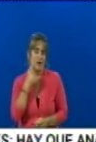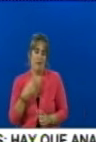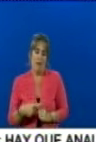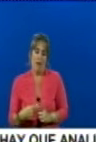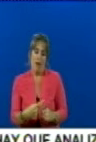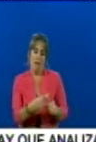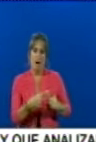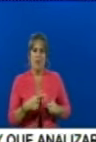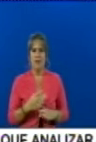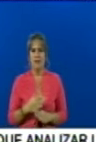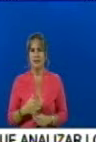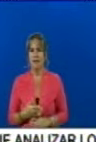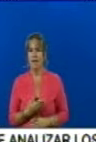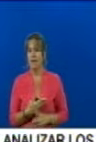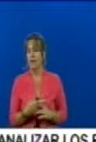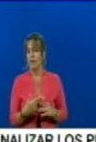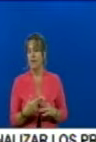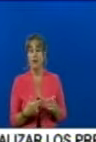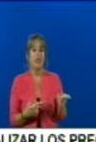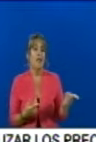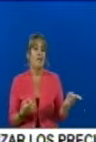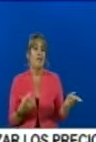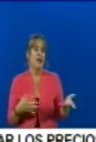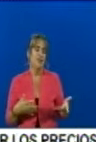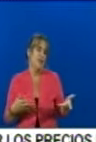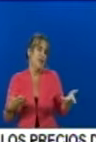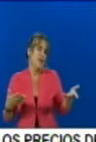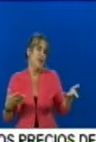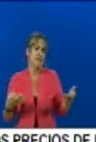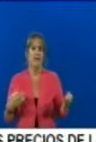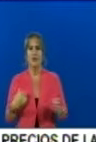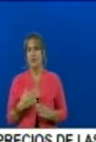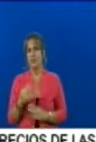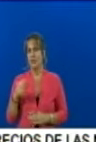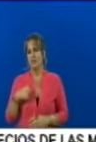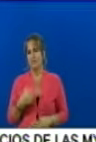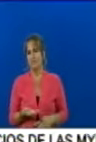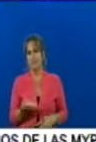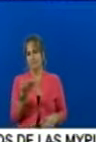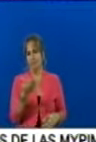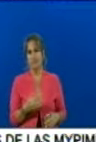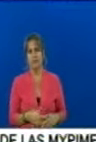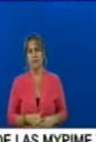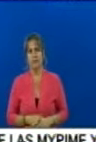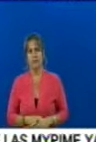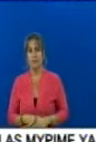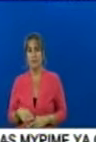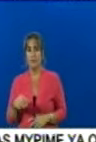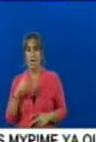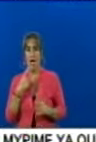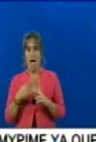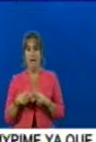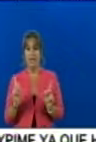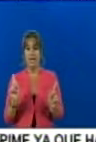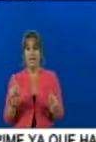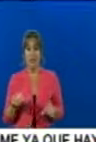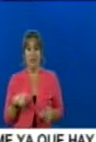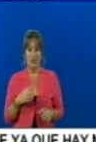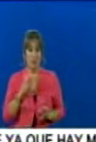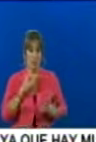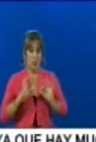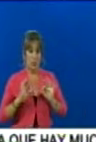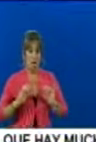multiplican en Santiago de Cuba y son las que nos hacen grandes como santiagueros. Veamos. Garantizar la rapidez y seguridad